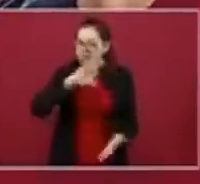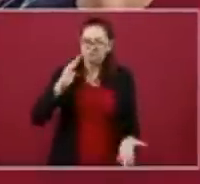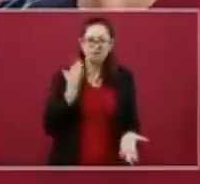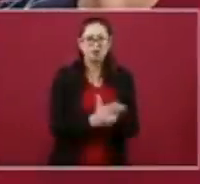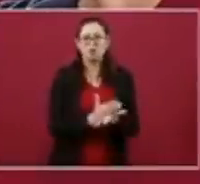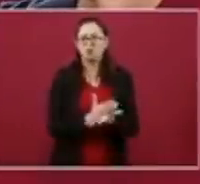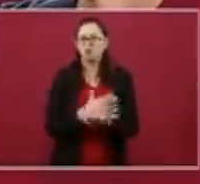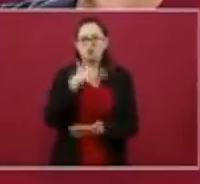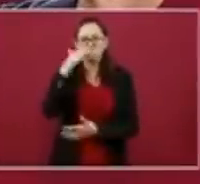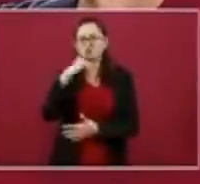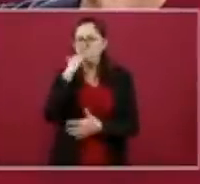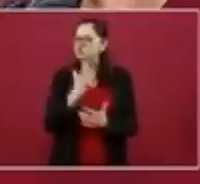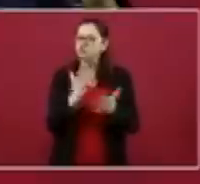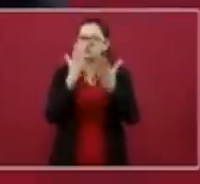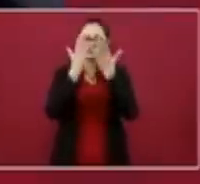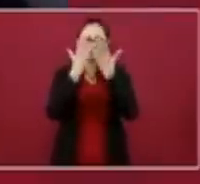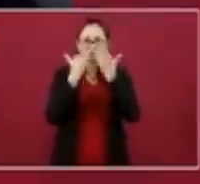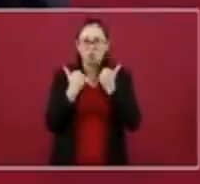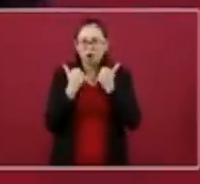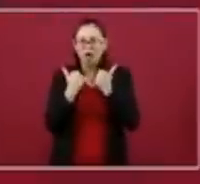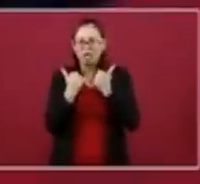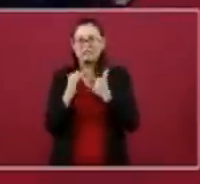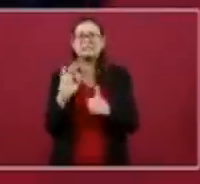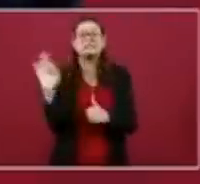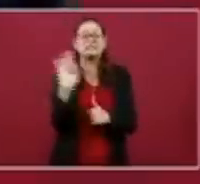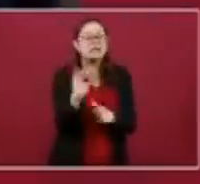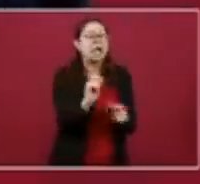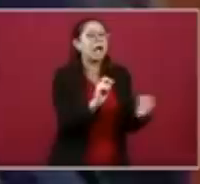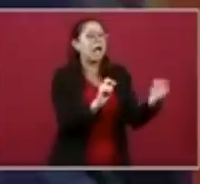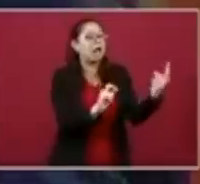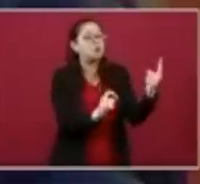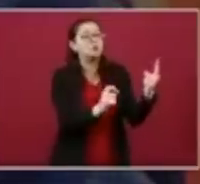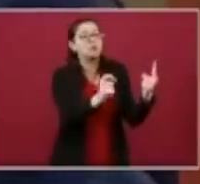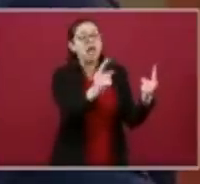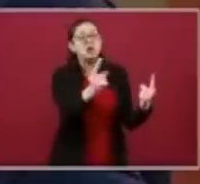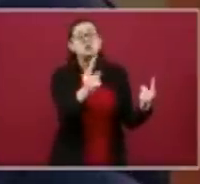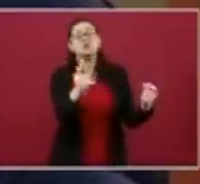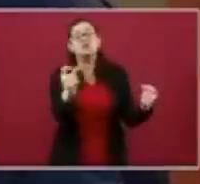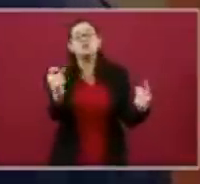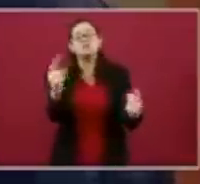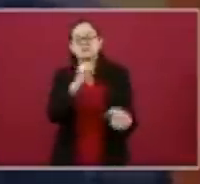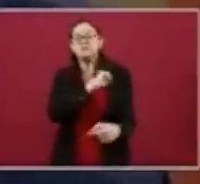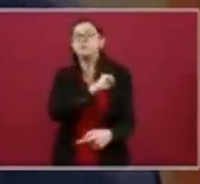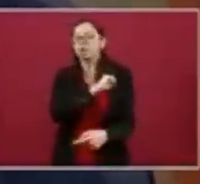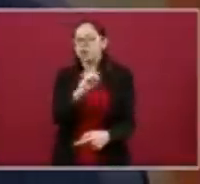No hay corrupción. Pueden quedar algunos malandrines por ahí,